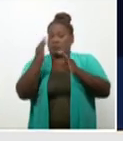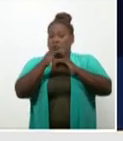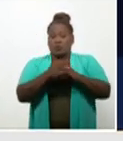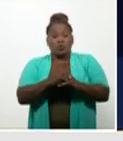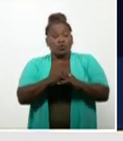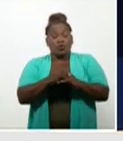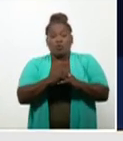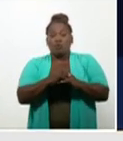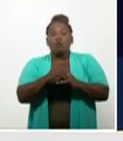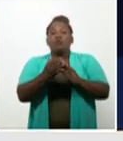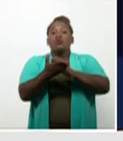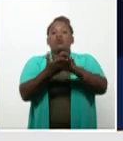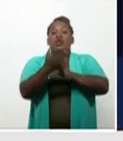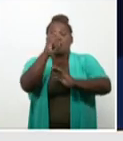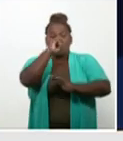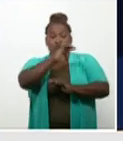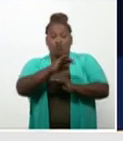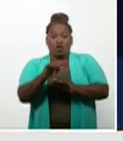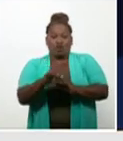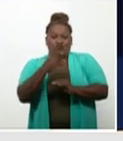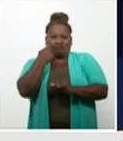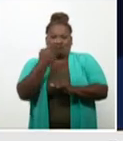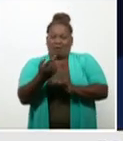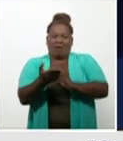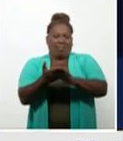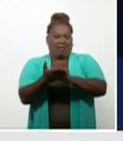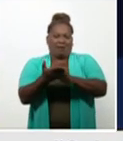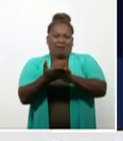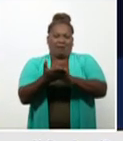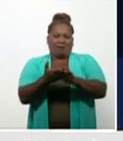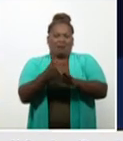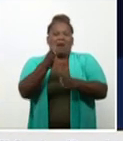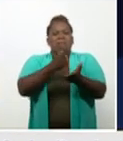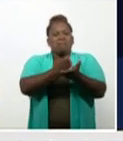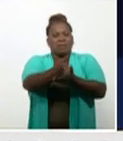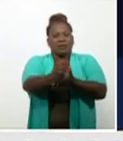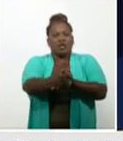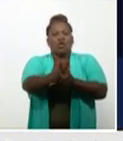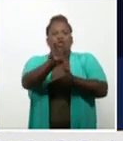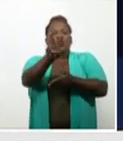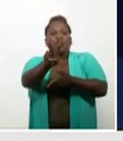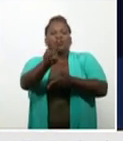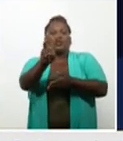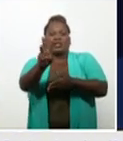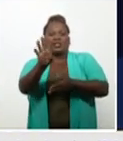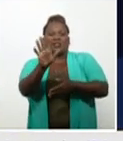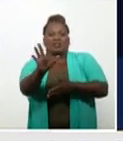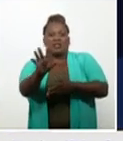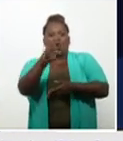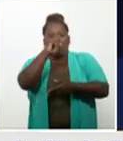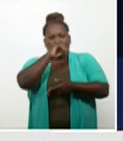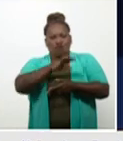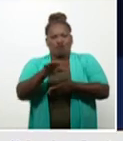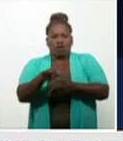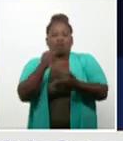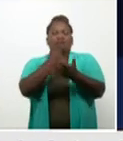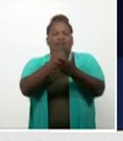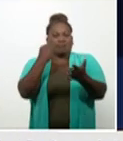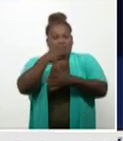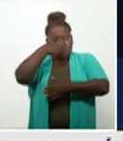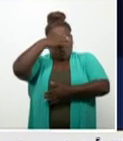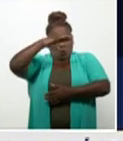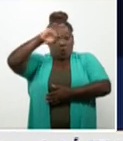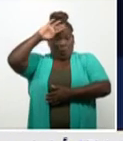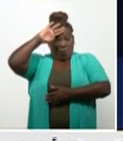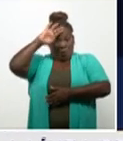niño con la enfermedad, y de esta forma se mantienen los 235 niños confirmados en nuestro país, de